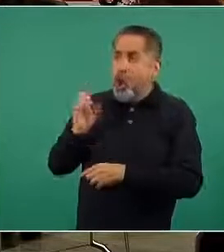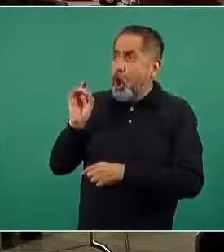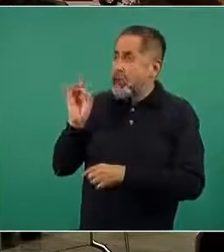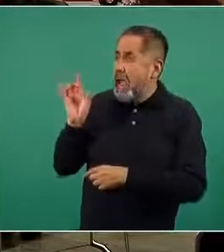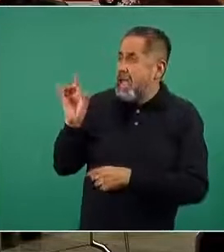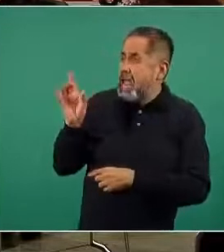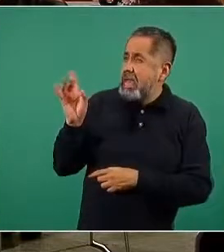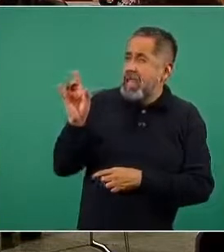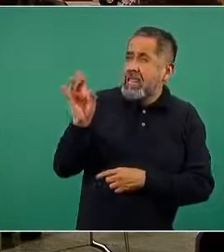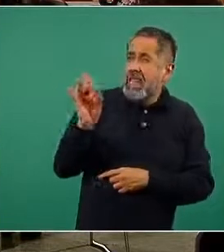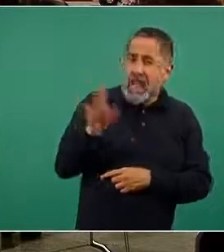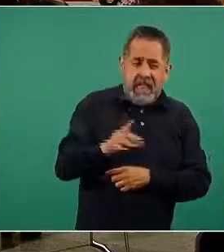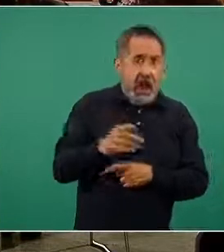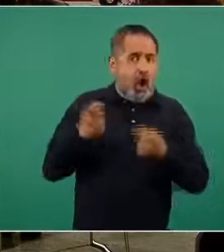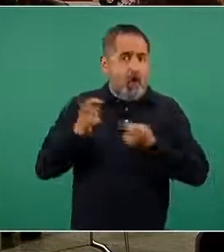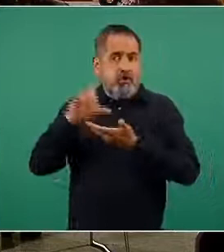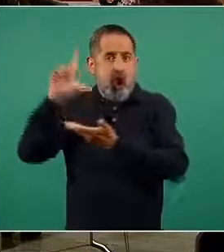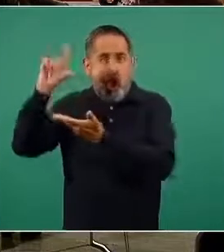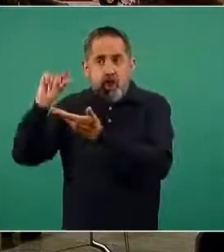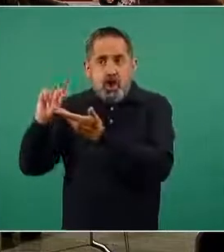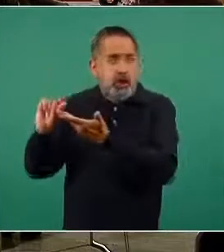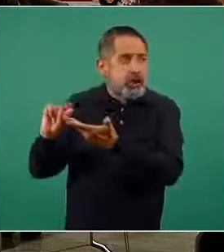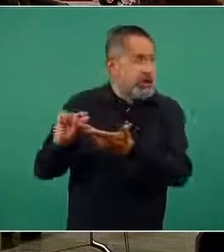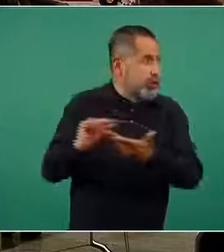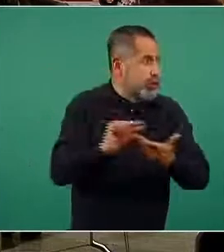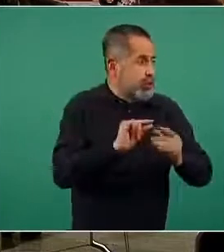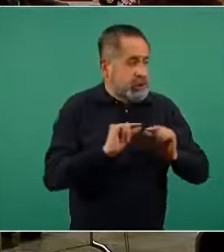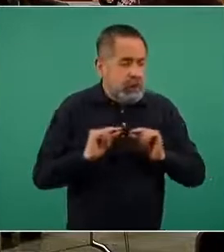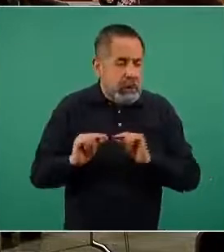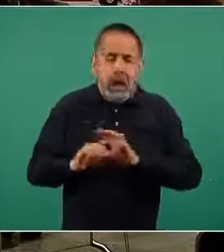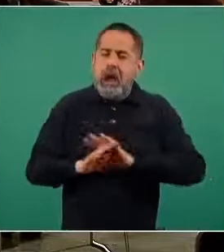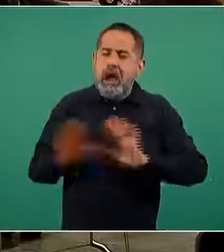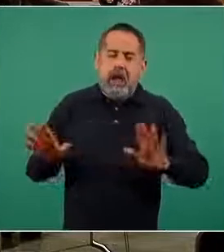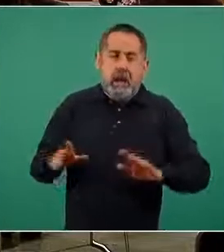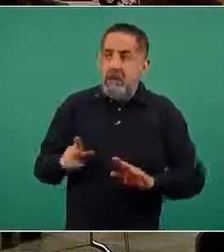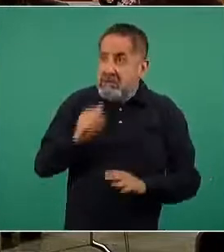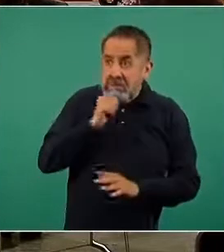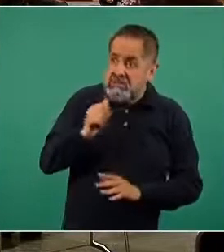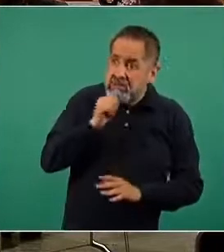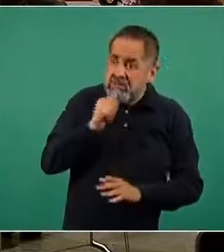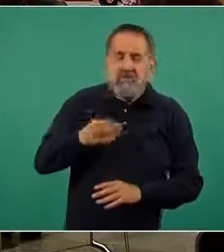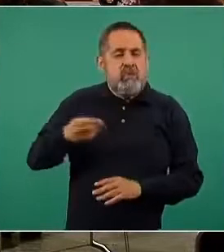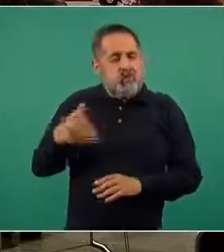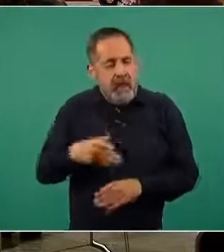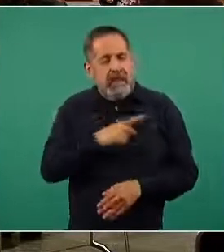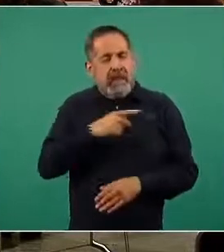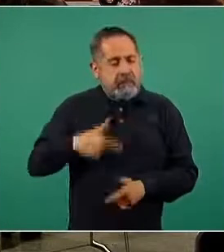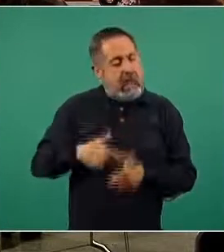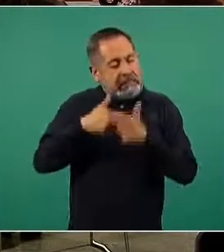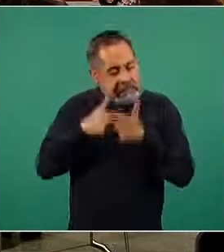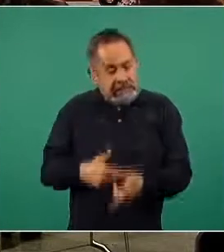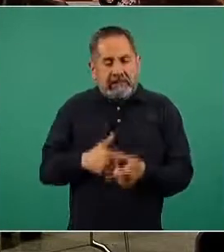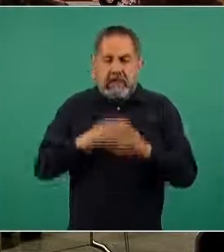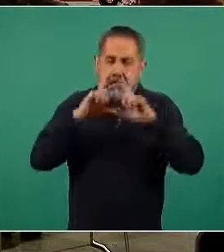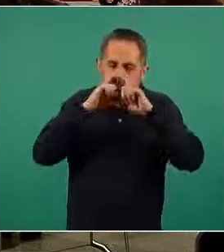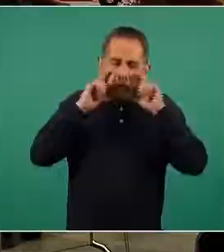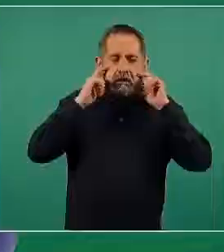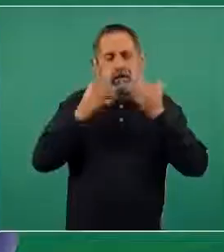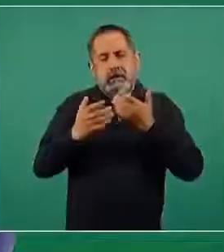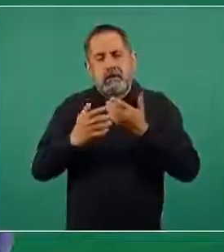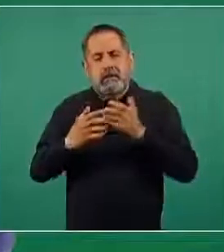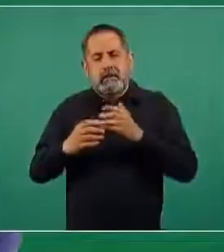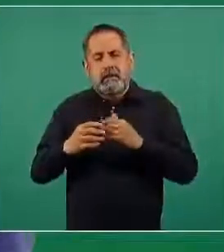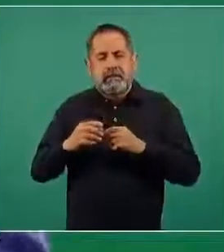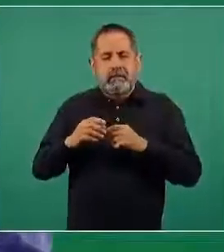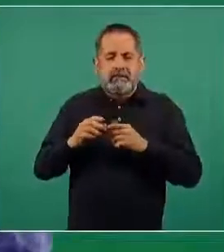logren tener un control sostenido de la epidemia, necesitamos seguir con las medidas de precaución. Y siguen siendo las mismas.